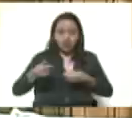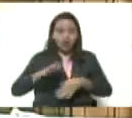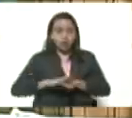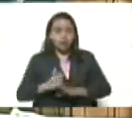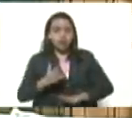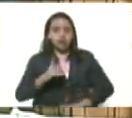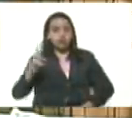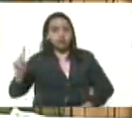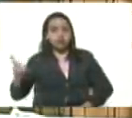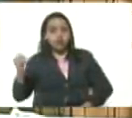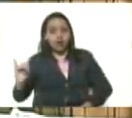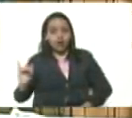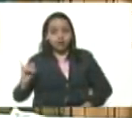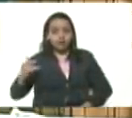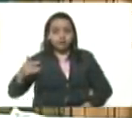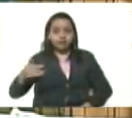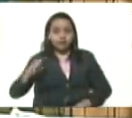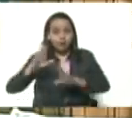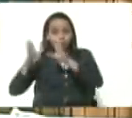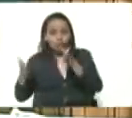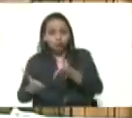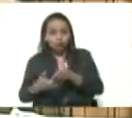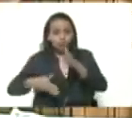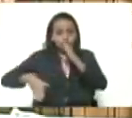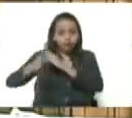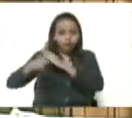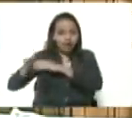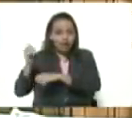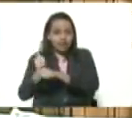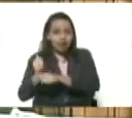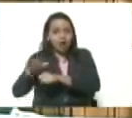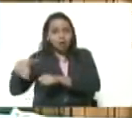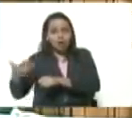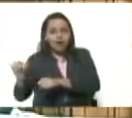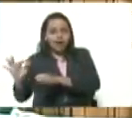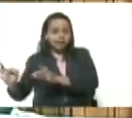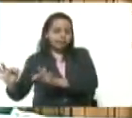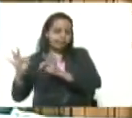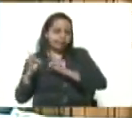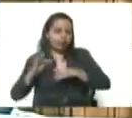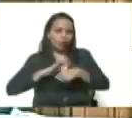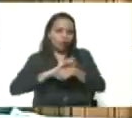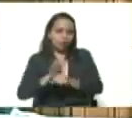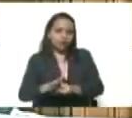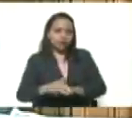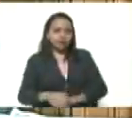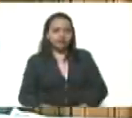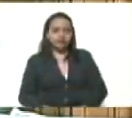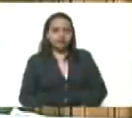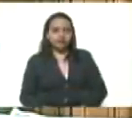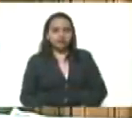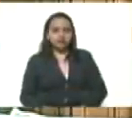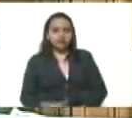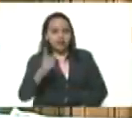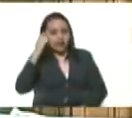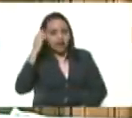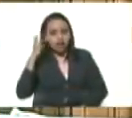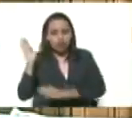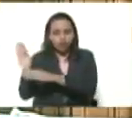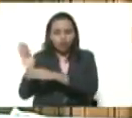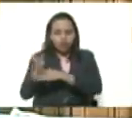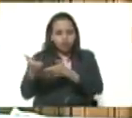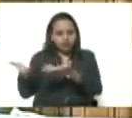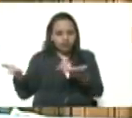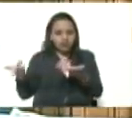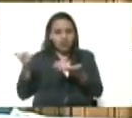de ellos cuando sale por ahí, por el mundo, pudiera adquirir el coronavirus. Que Dios los proteja como